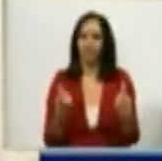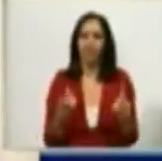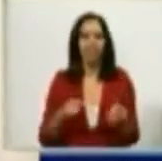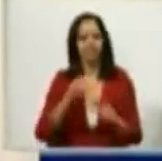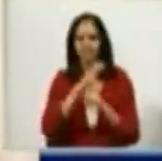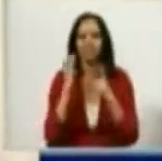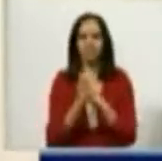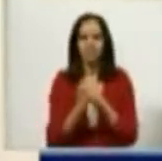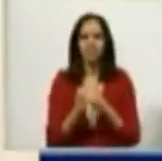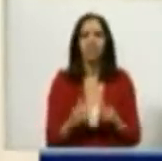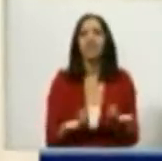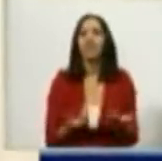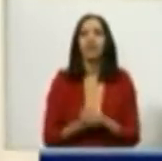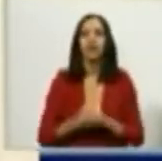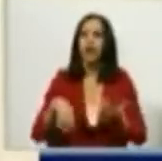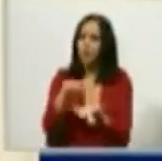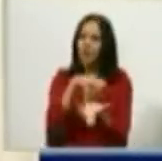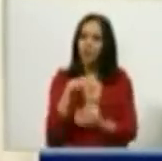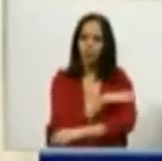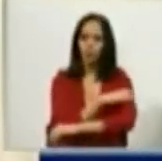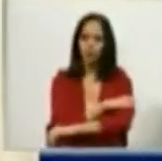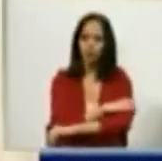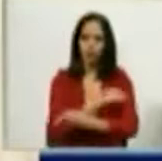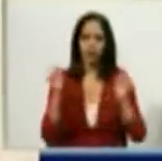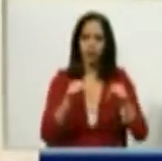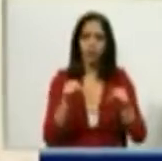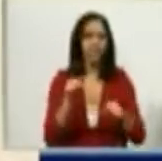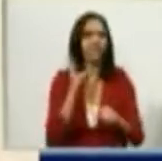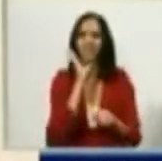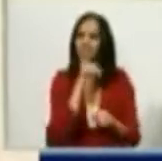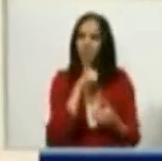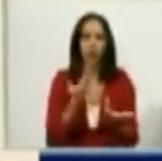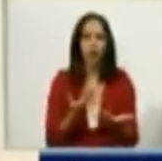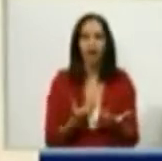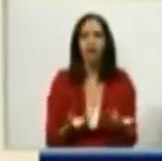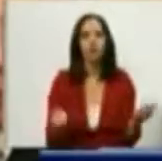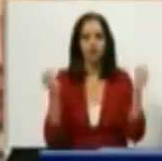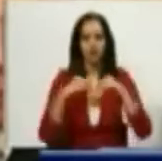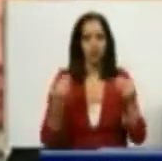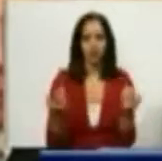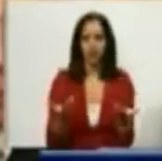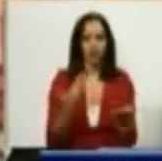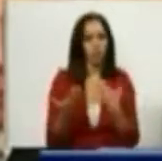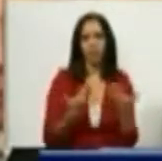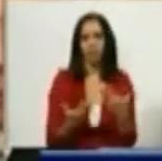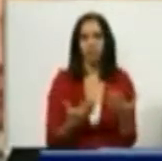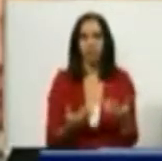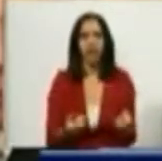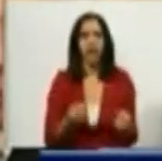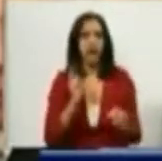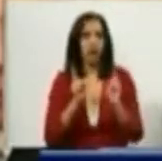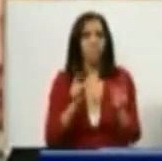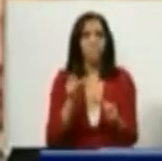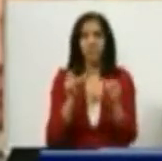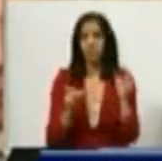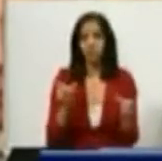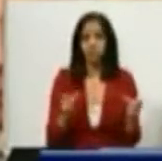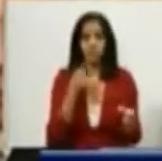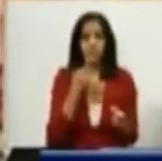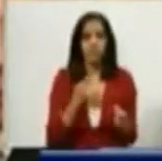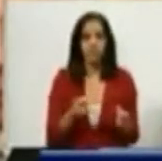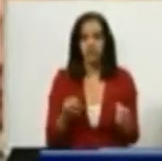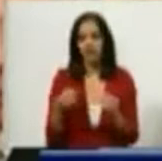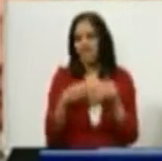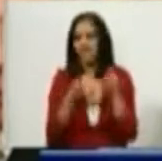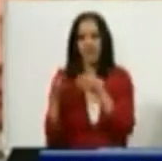y parte del problema que hay en la oposición en este momento es que no hay una visión compartida de cómo salir de esto hay quienes insisten en intentar caminos